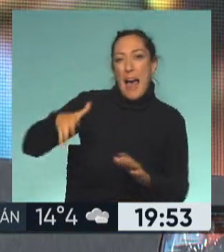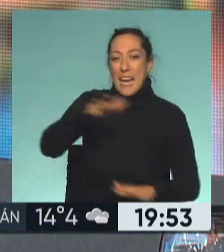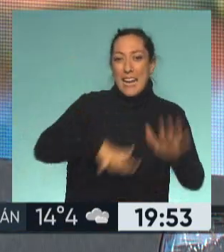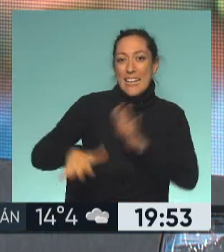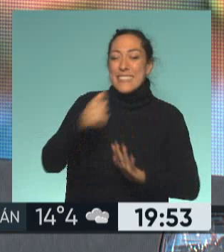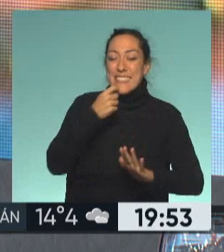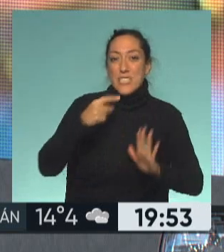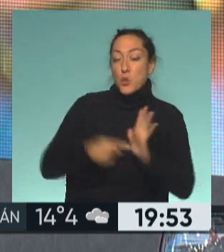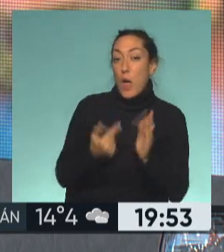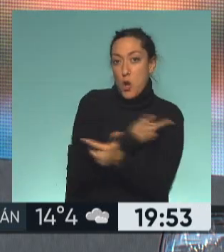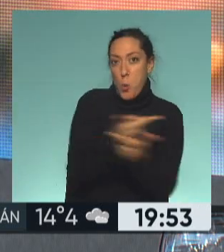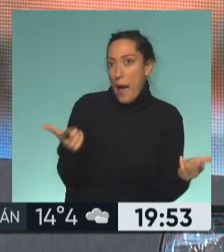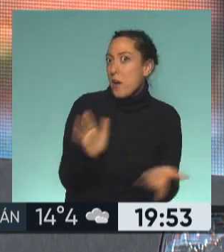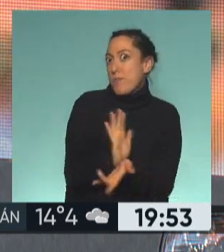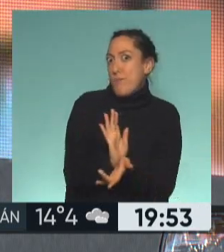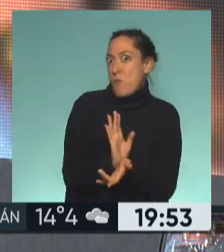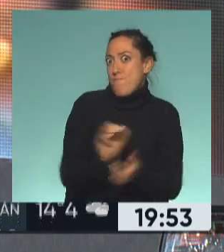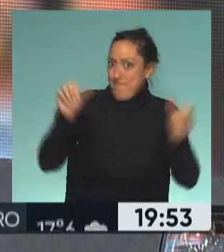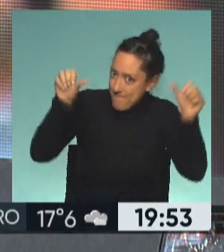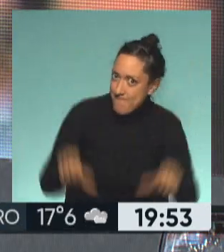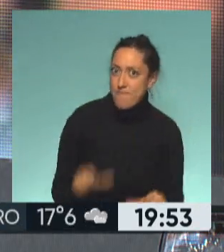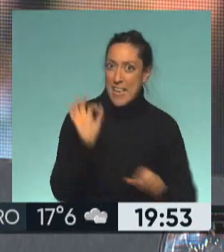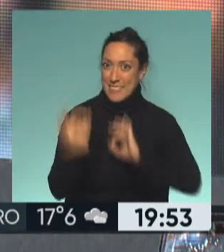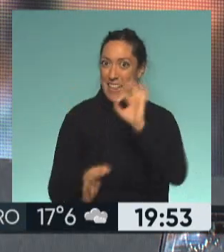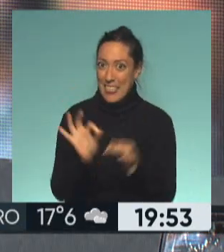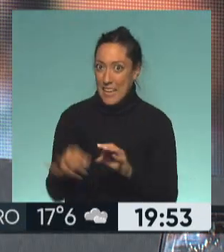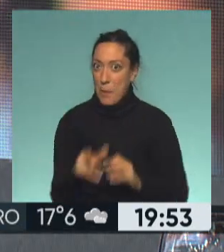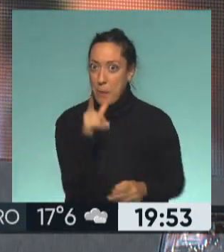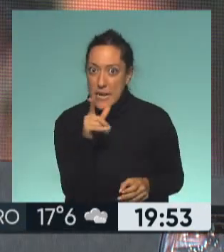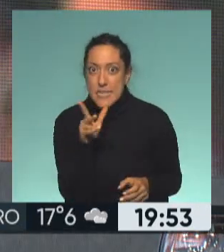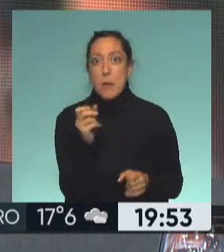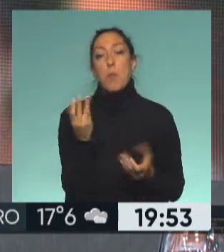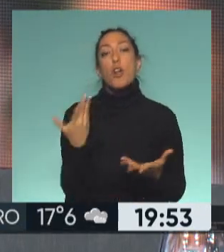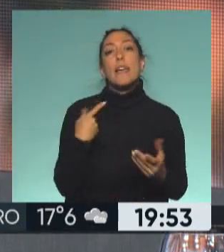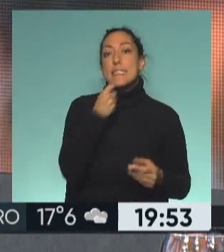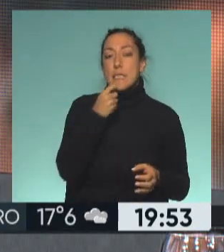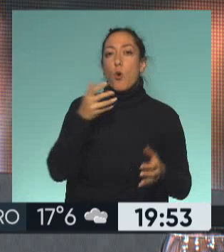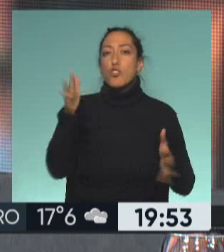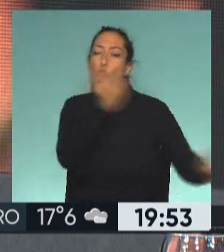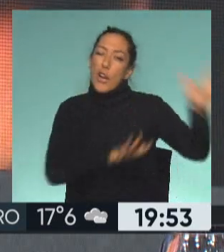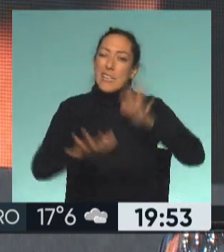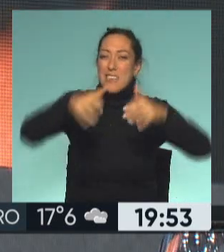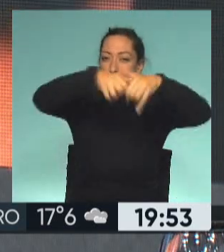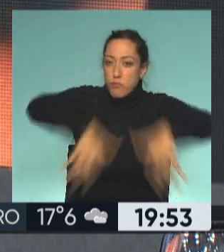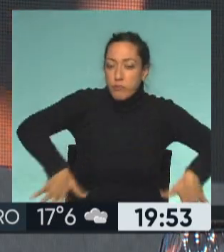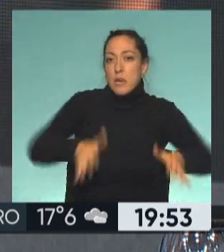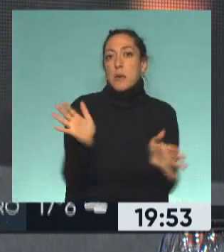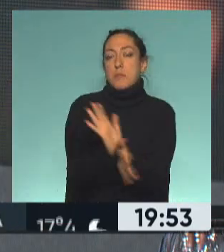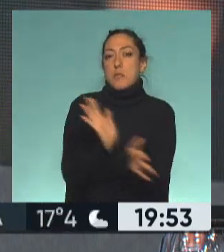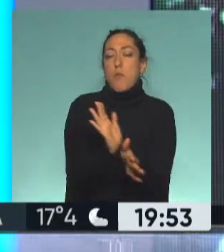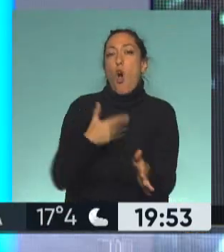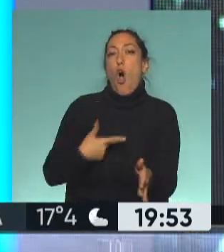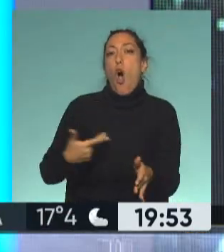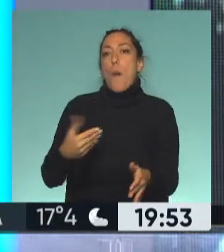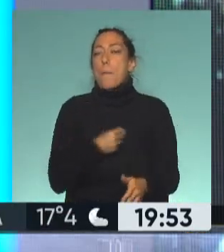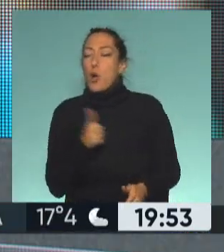Aires y sin la gestión porteña, hay que ver si cierra también en términos estratégicos. Porque digo, cuando vos tenés armado un esquema, que es el esquema que te potenció tanto a la provincia